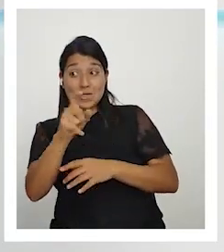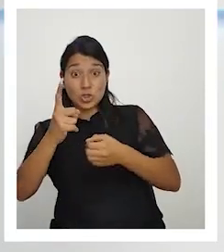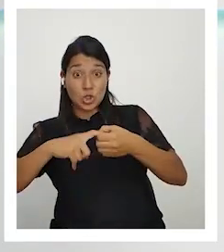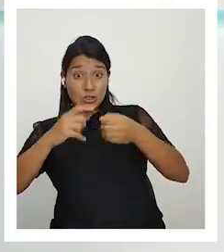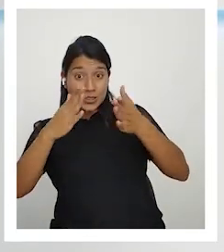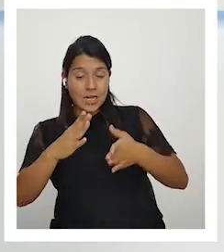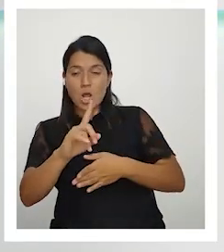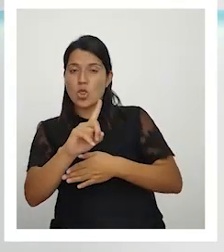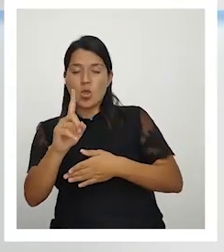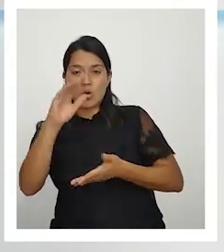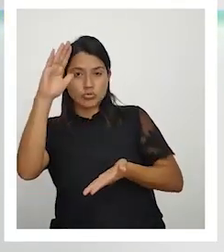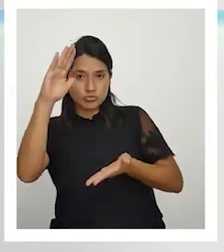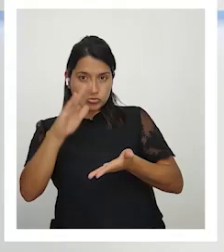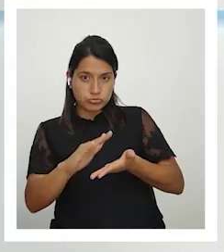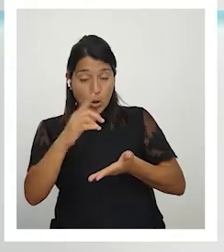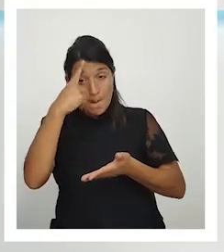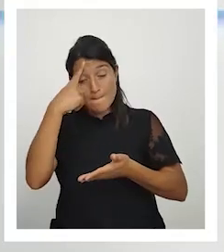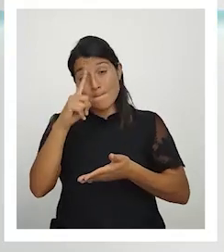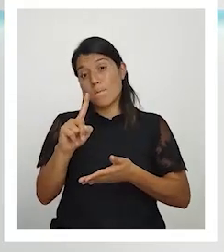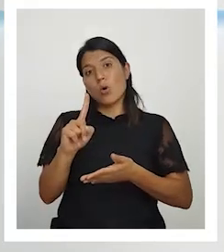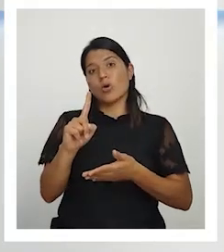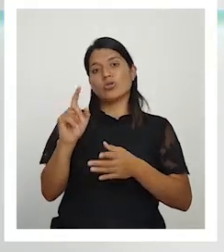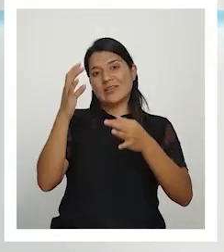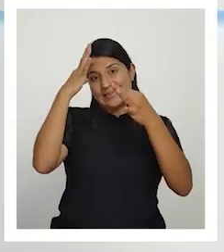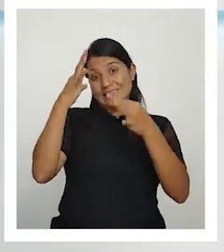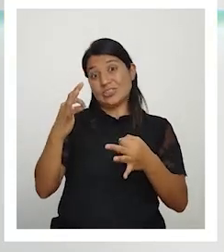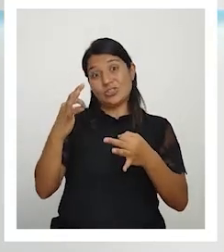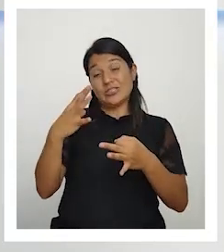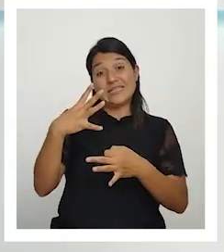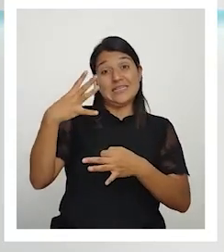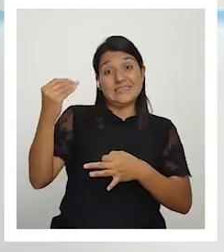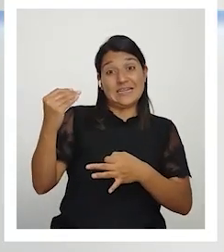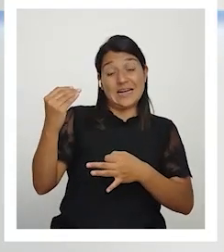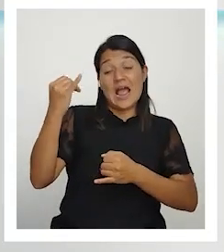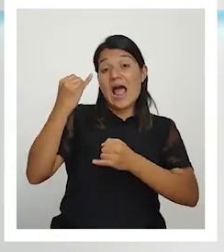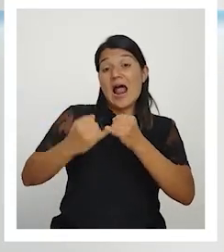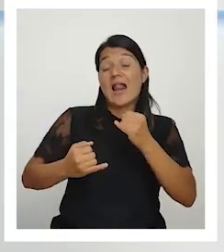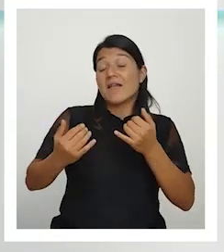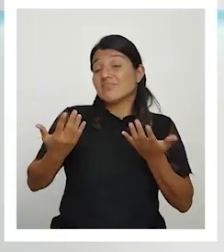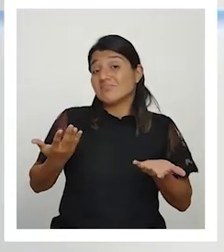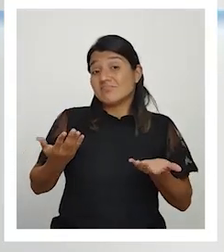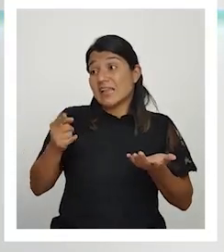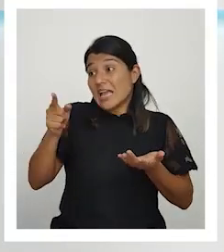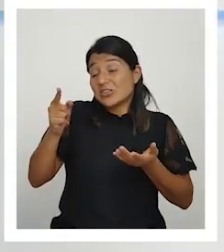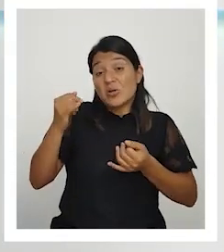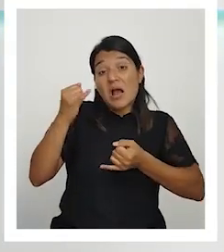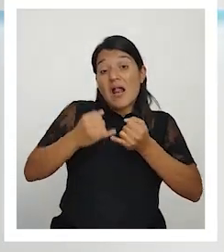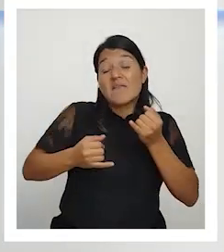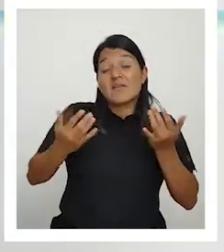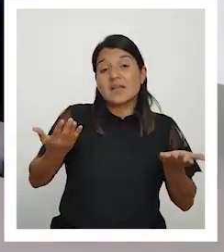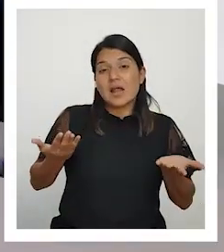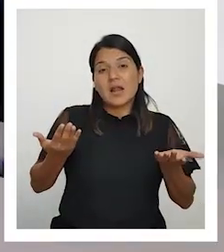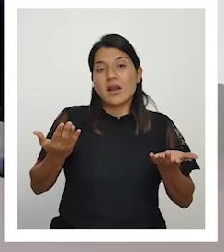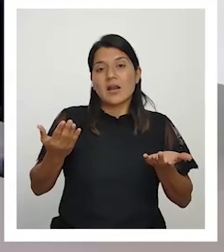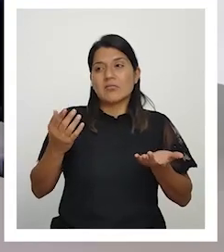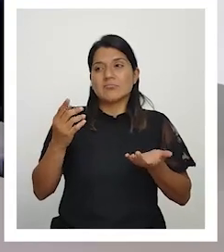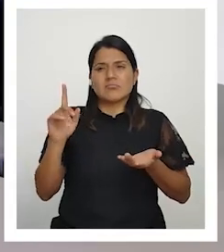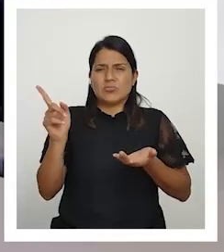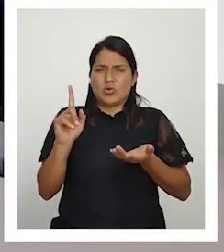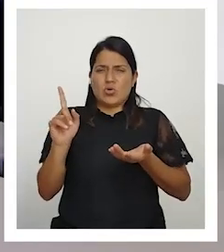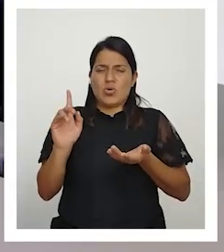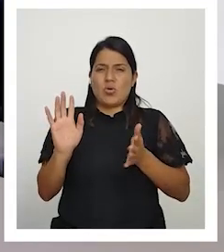¿verdad? A causa de factores externos que al final de cuentas pues no les compete, digamos, directamente